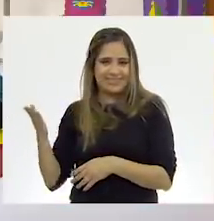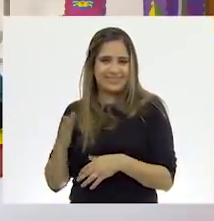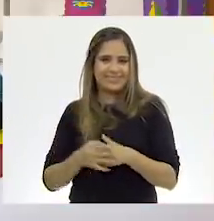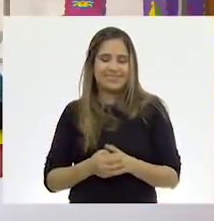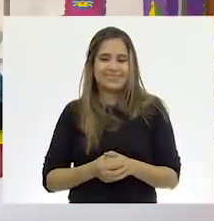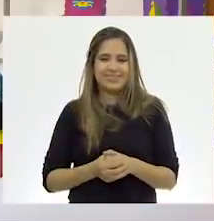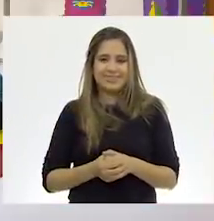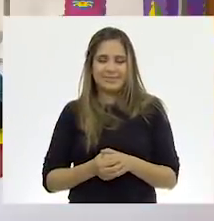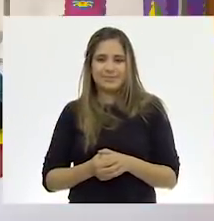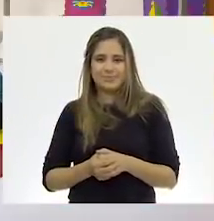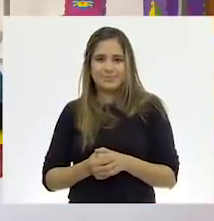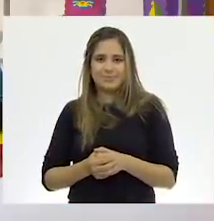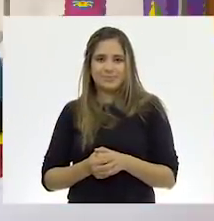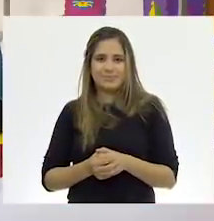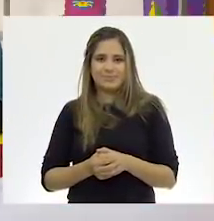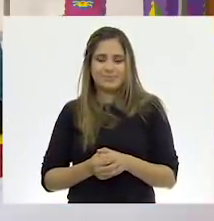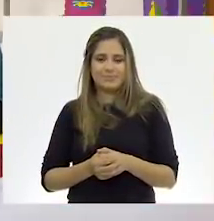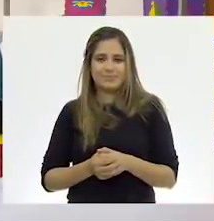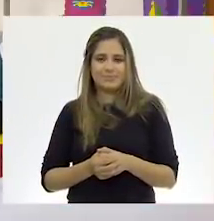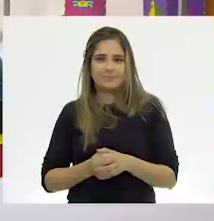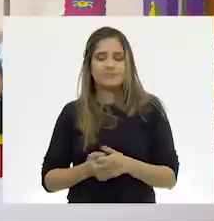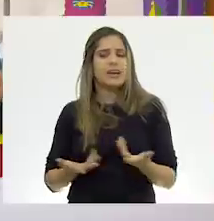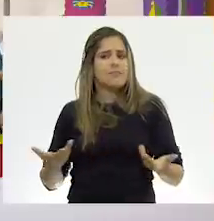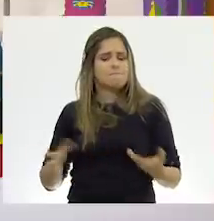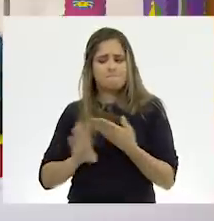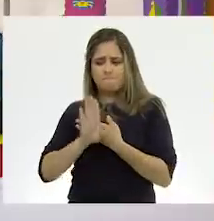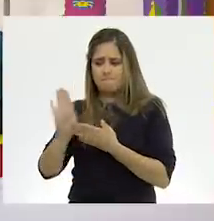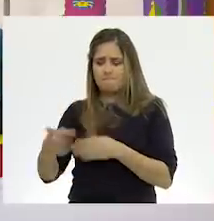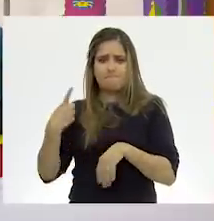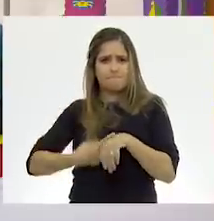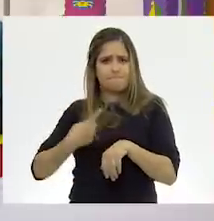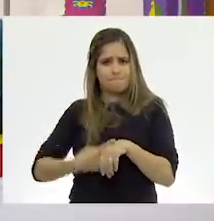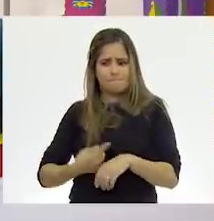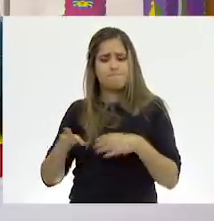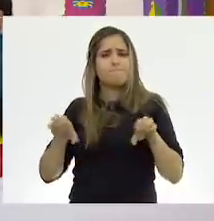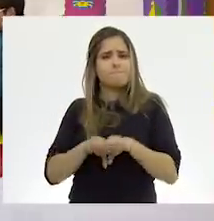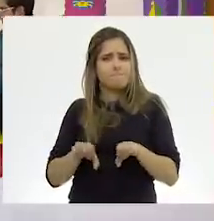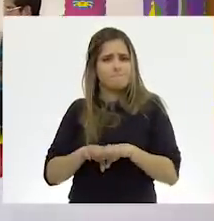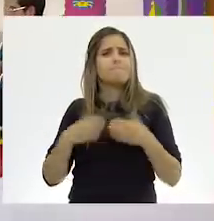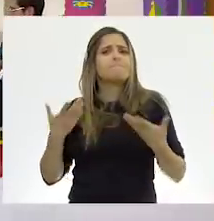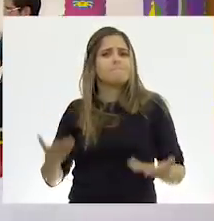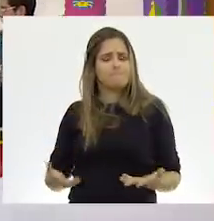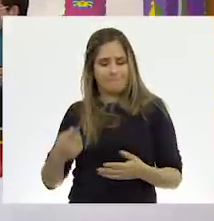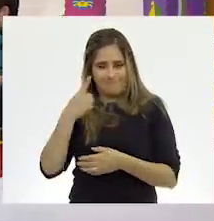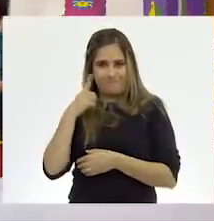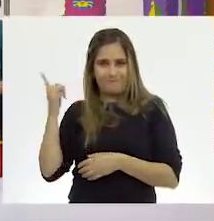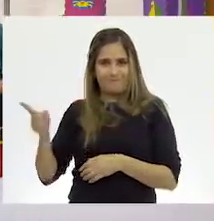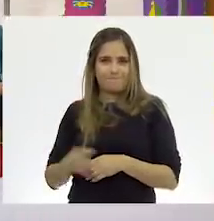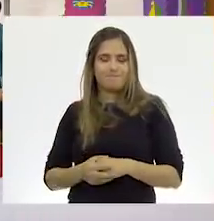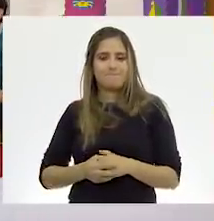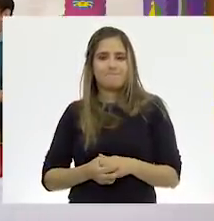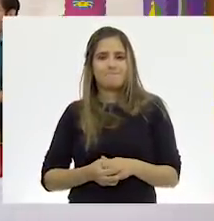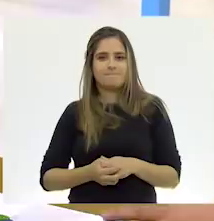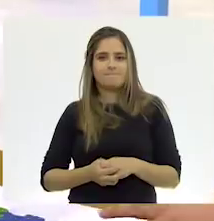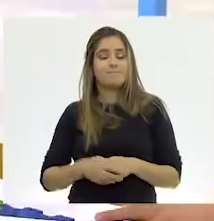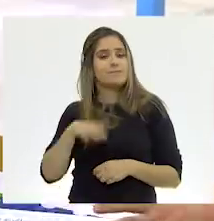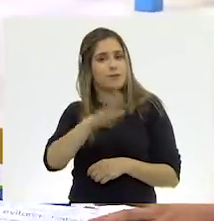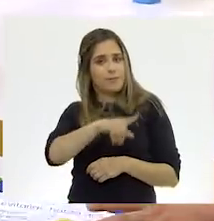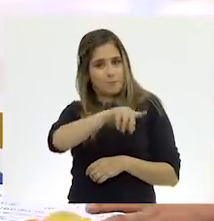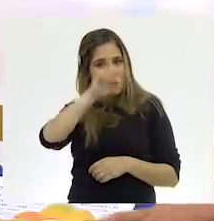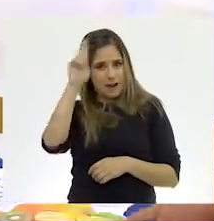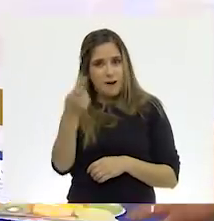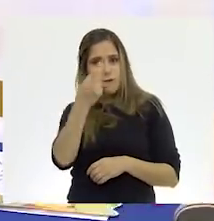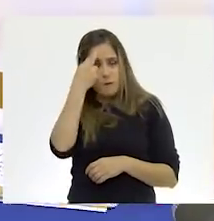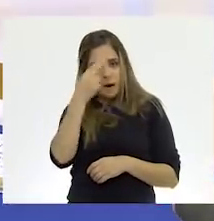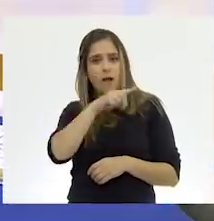Tenemos dos que hacer. No, este. ¿Cómo evitar? ¿Cómo evitar enfermarnos? ¿Cómo será que podemos evitar enfermarnos? ¿Te acuerdas? Veíamos